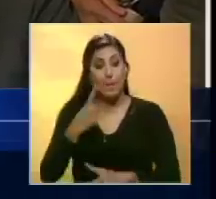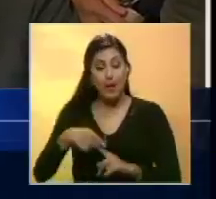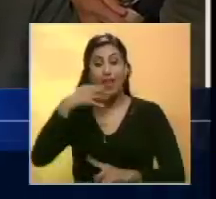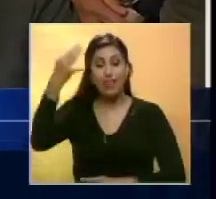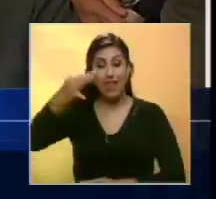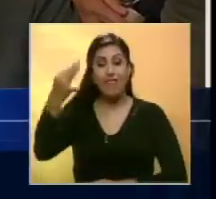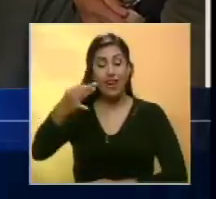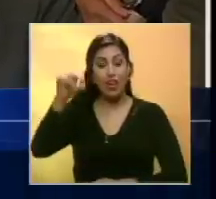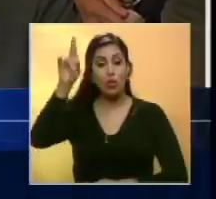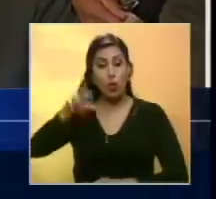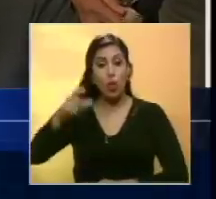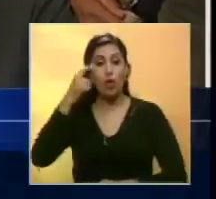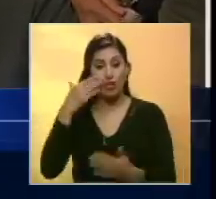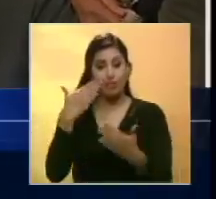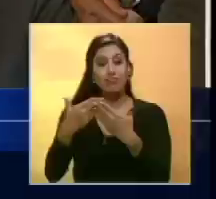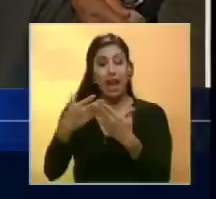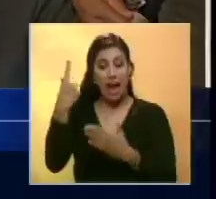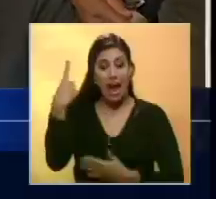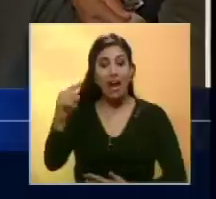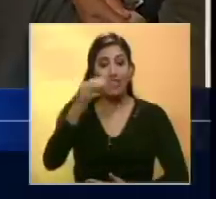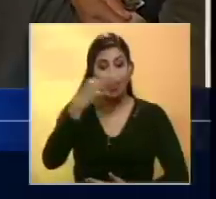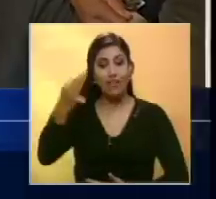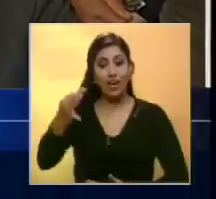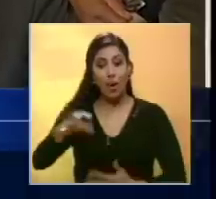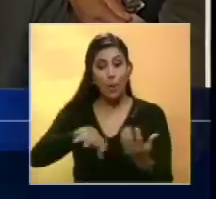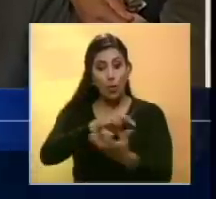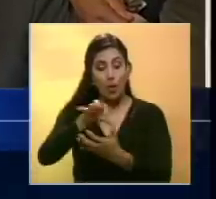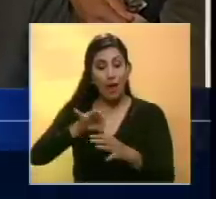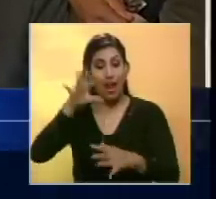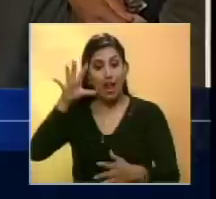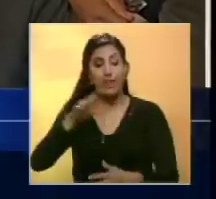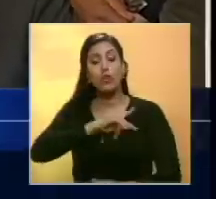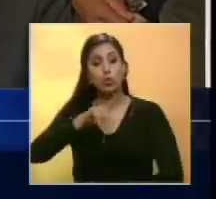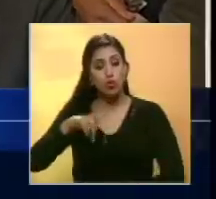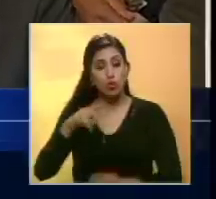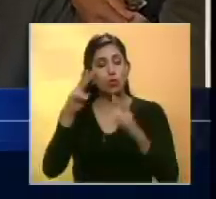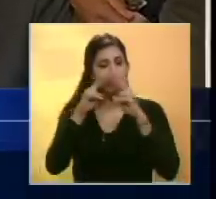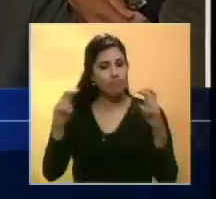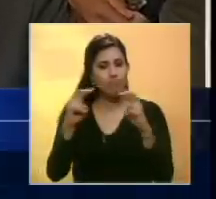realidad cotidiana así lo comprueba. Vamos a investigar